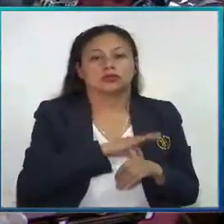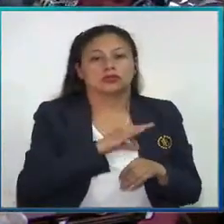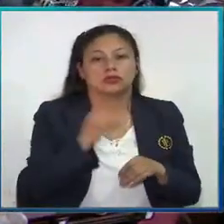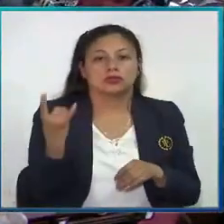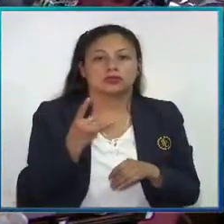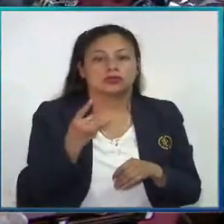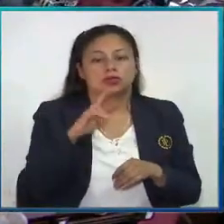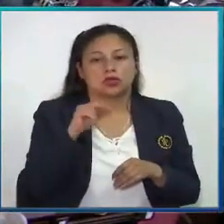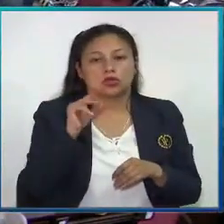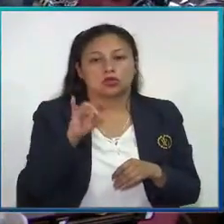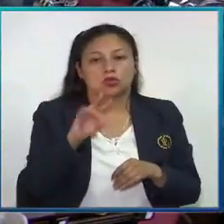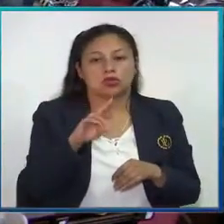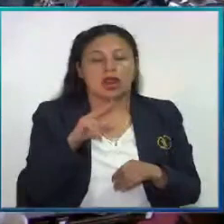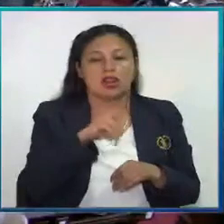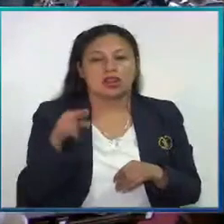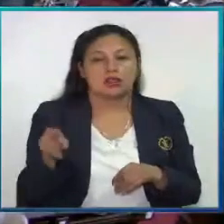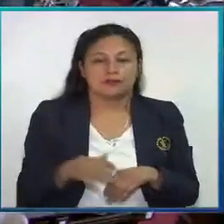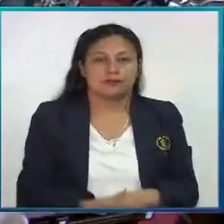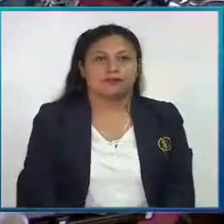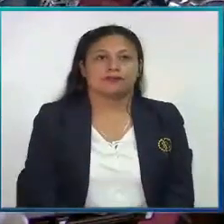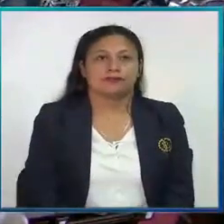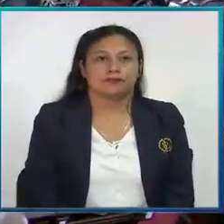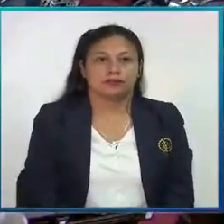la Universidad Rural de Guatemala.